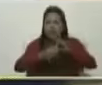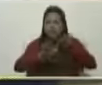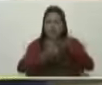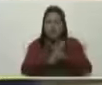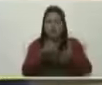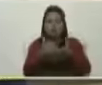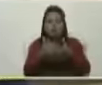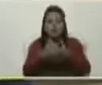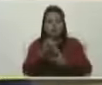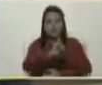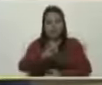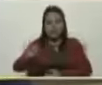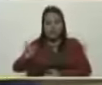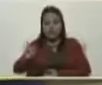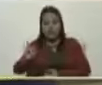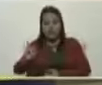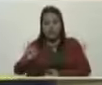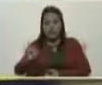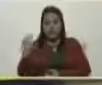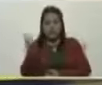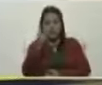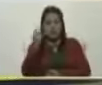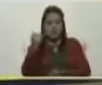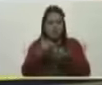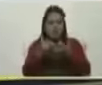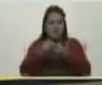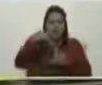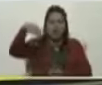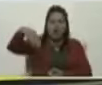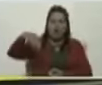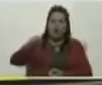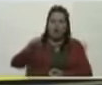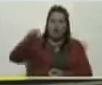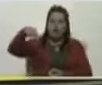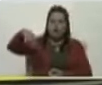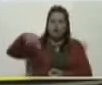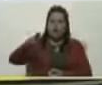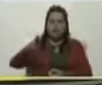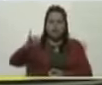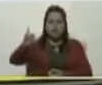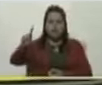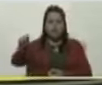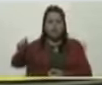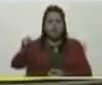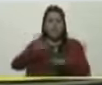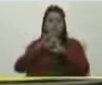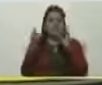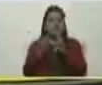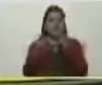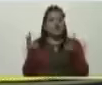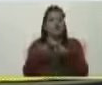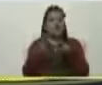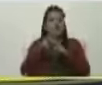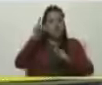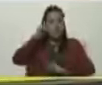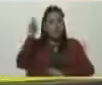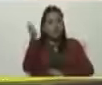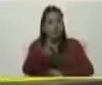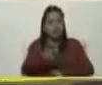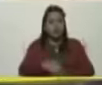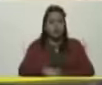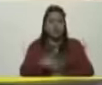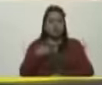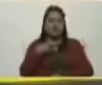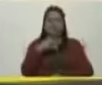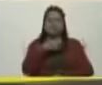izquierda, mi segundo apellido es Manuí, una familia conocida en el estado Guárico, soy